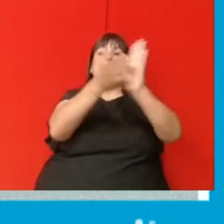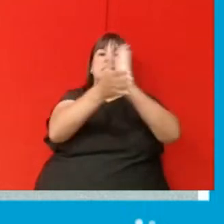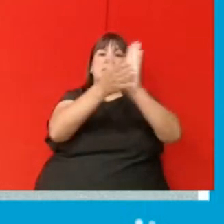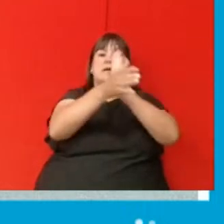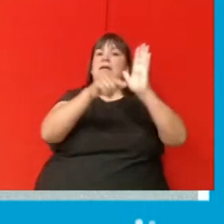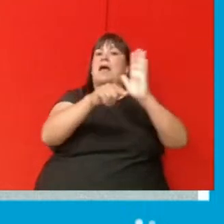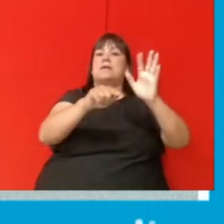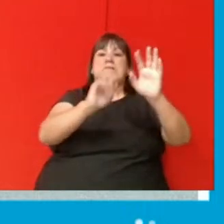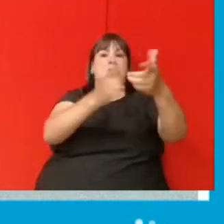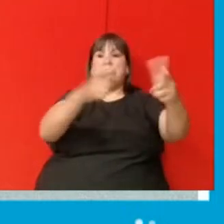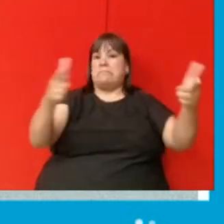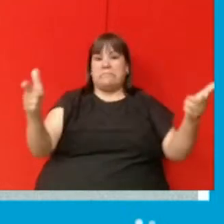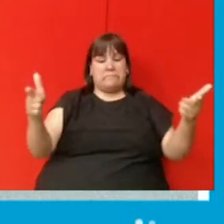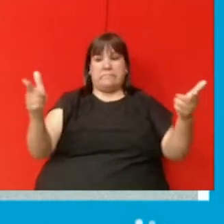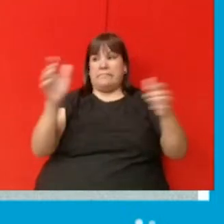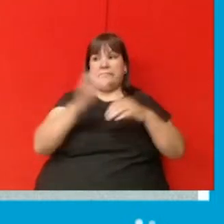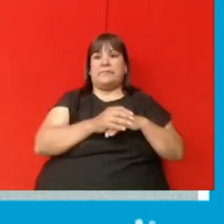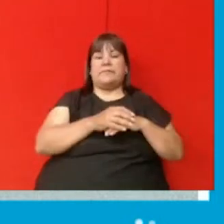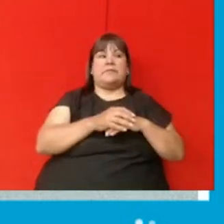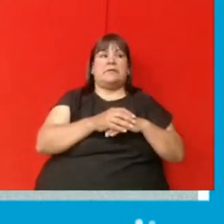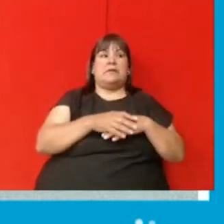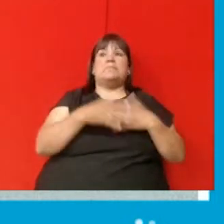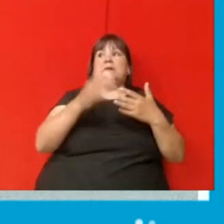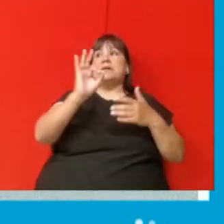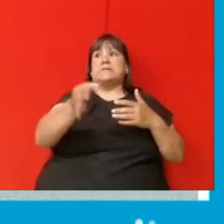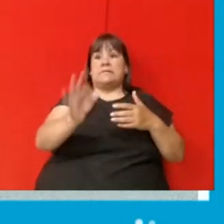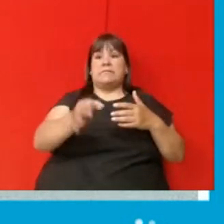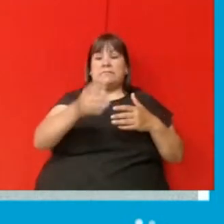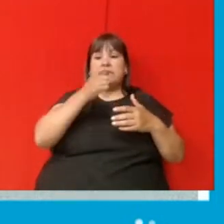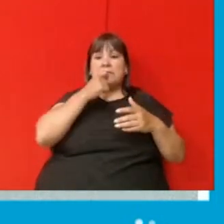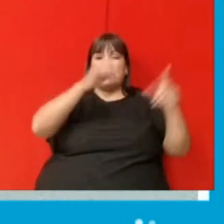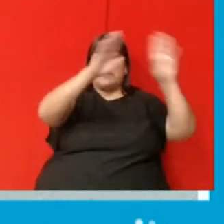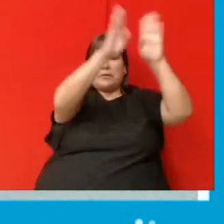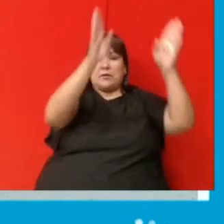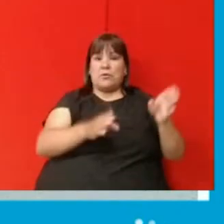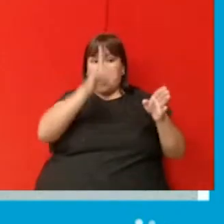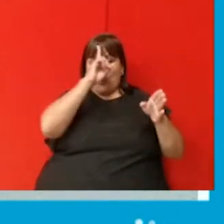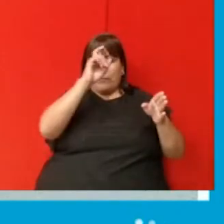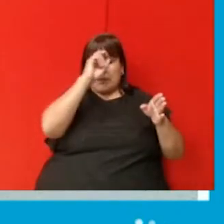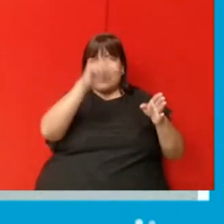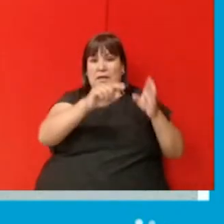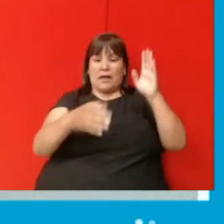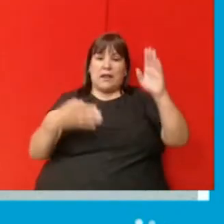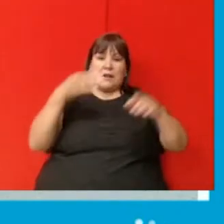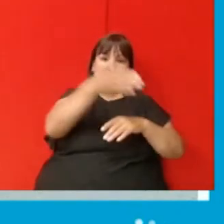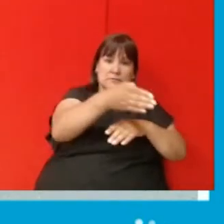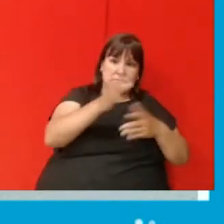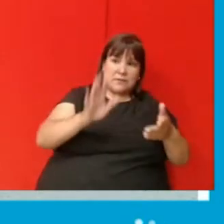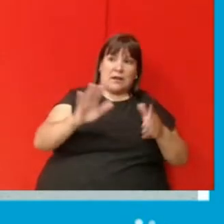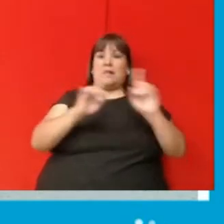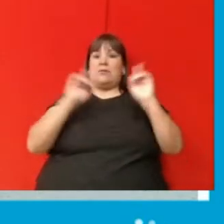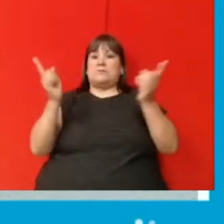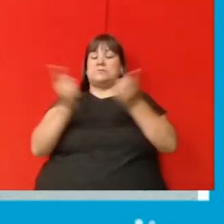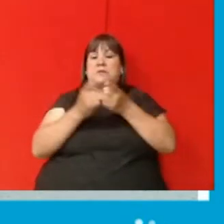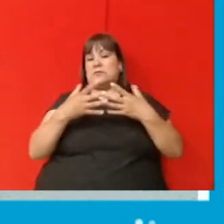no exista todavía geriatría, cuando si vos entras a un hospital o entras a un sanatorio o entras a una sala que no